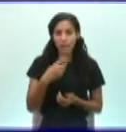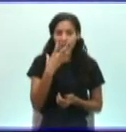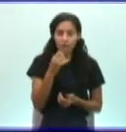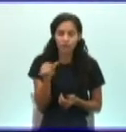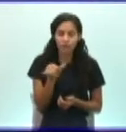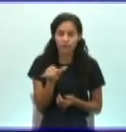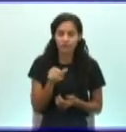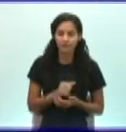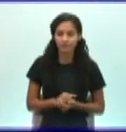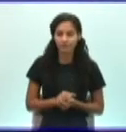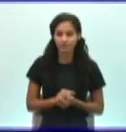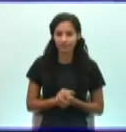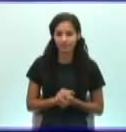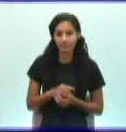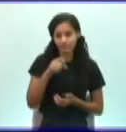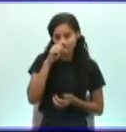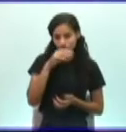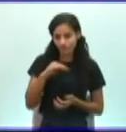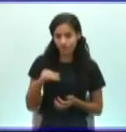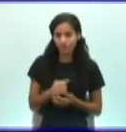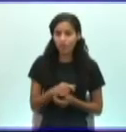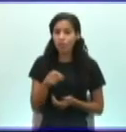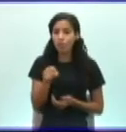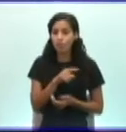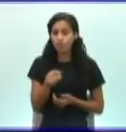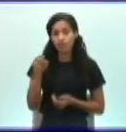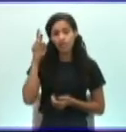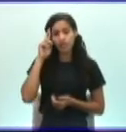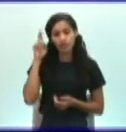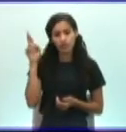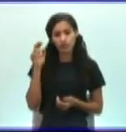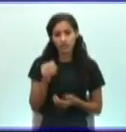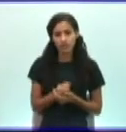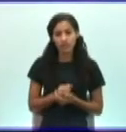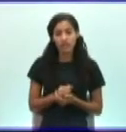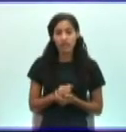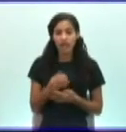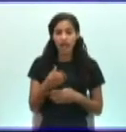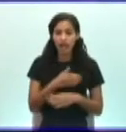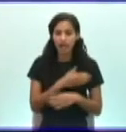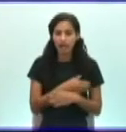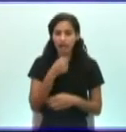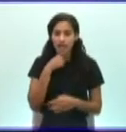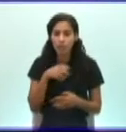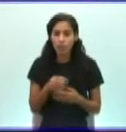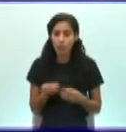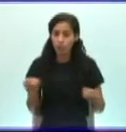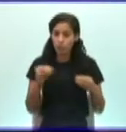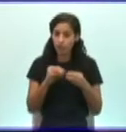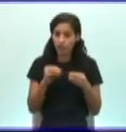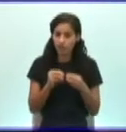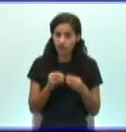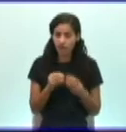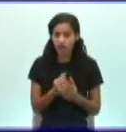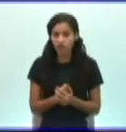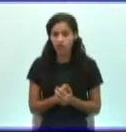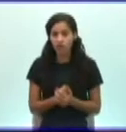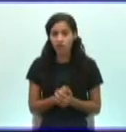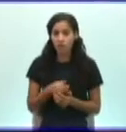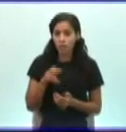encantó. Mis niños, ¿ustedes recuerdan lo que pasaba al combinar las letras